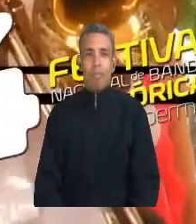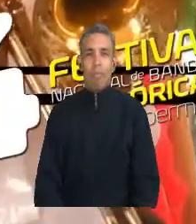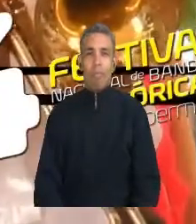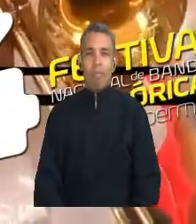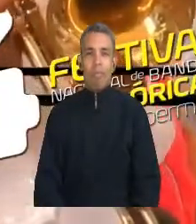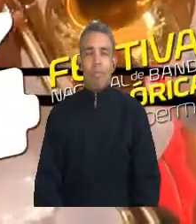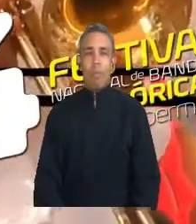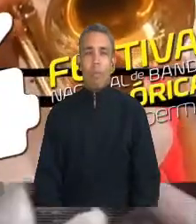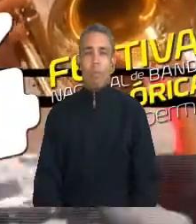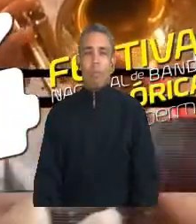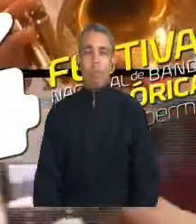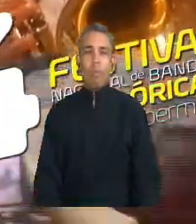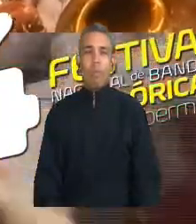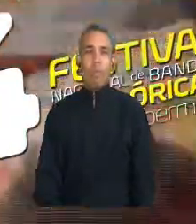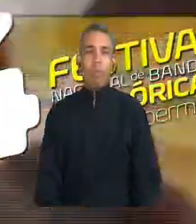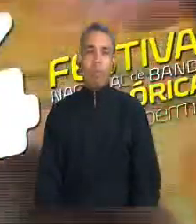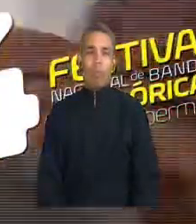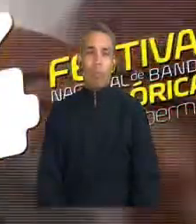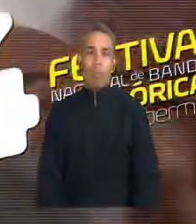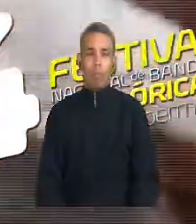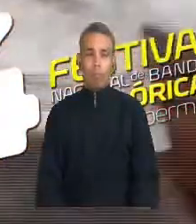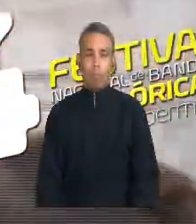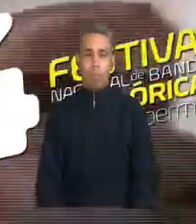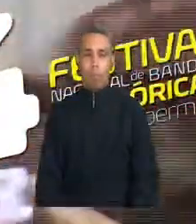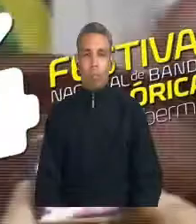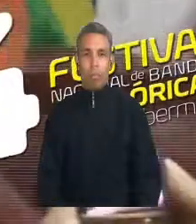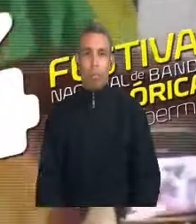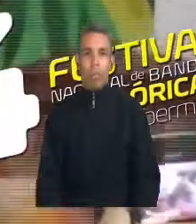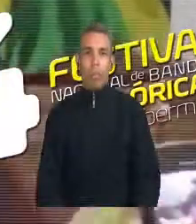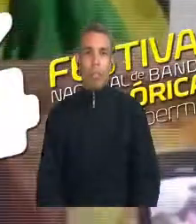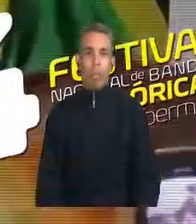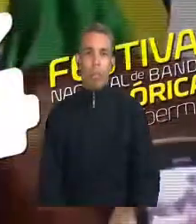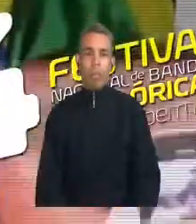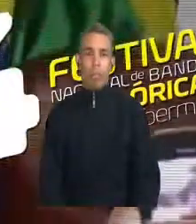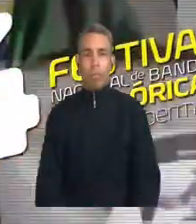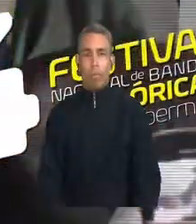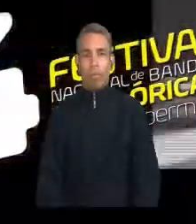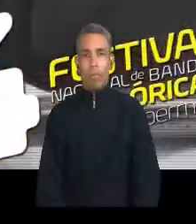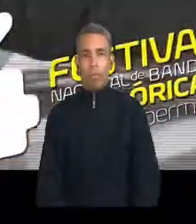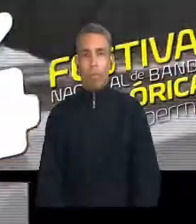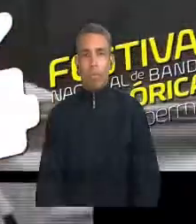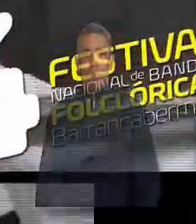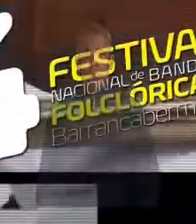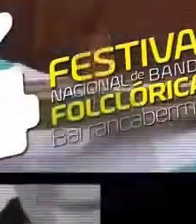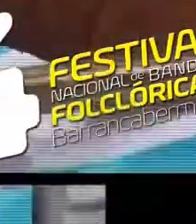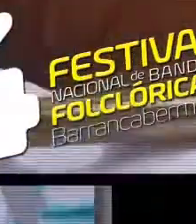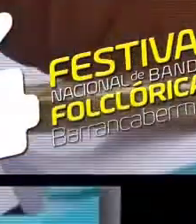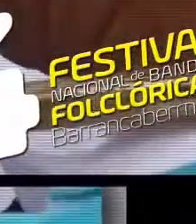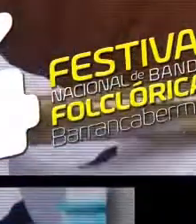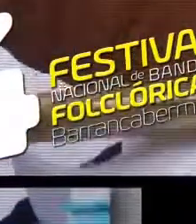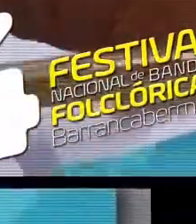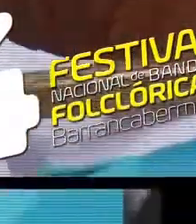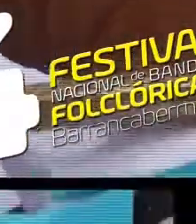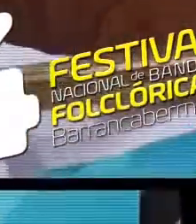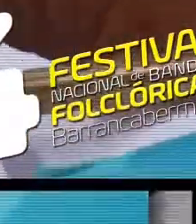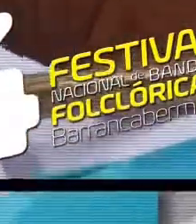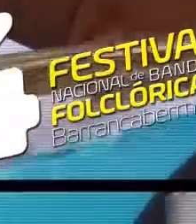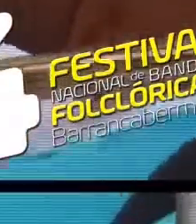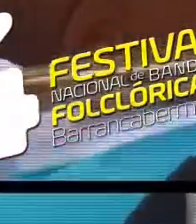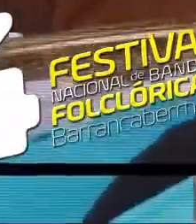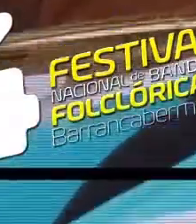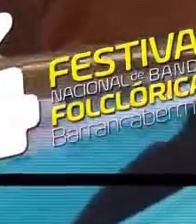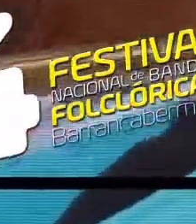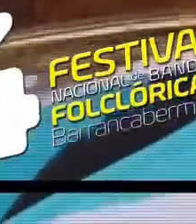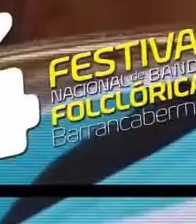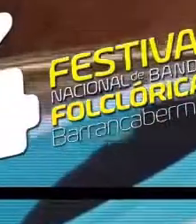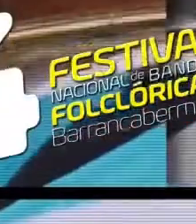Del 26 al 29 de abril de 2017, en los 95 años de vida municipal, las mejores bandas del